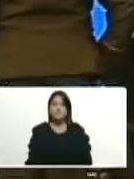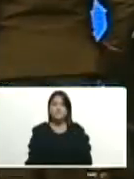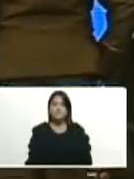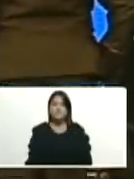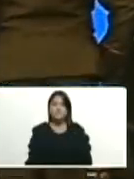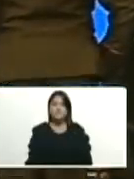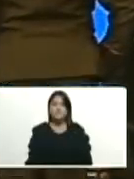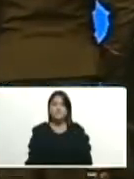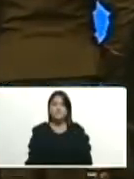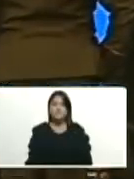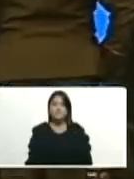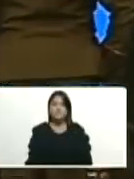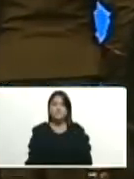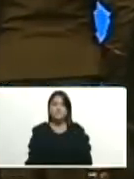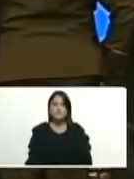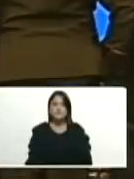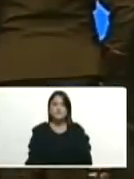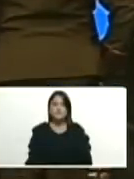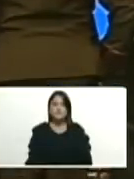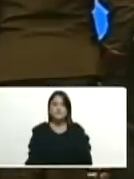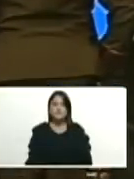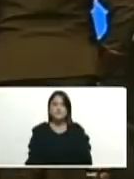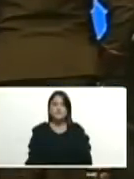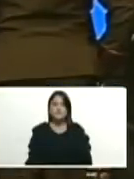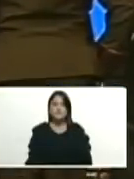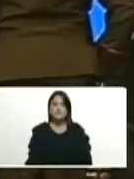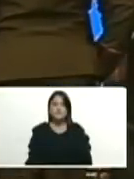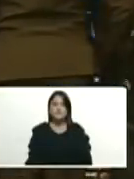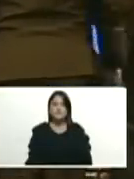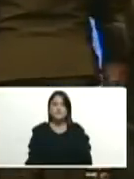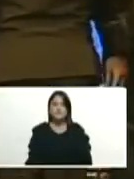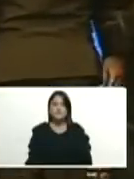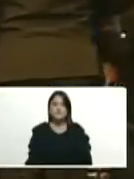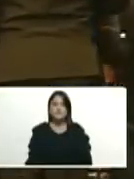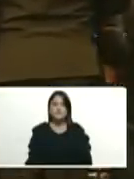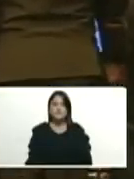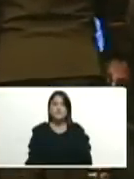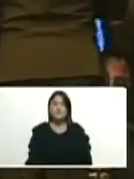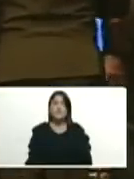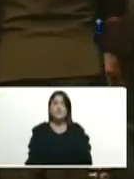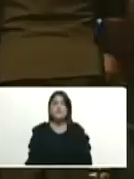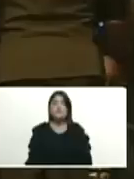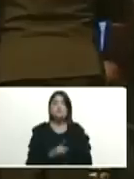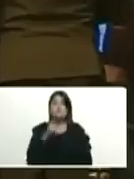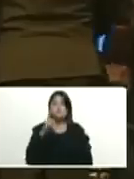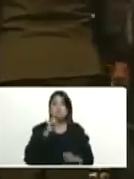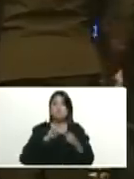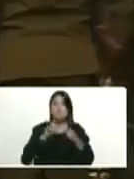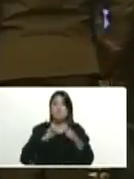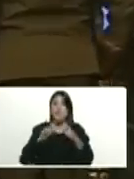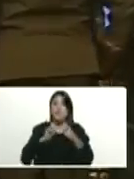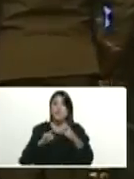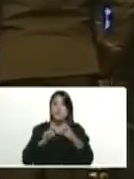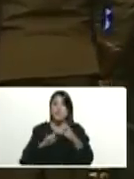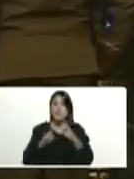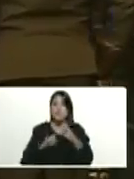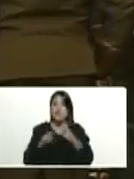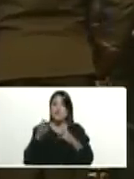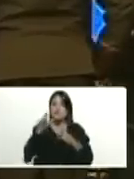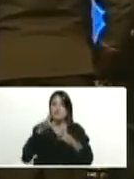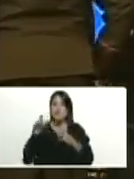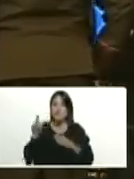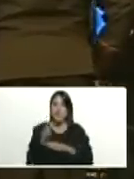Durante el operativo, los efectivos del cuerpo castrense destruyeron materiales utilizados por los grupos irregulares para